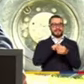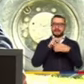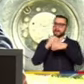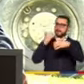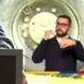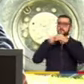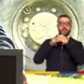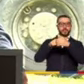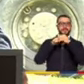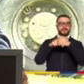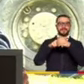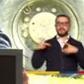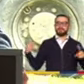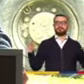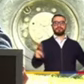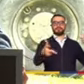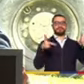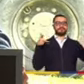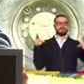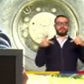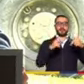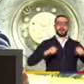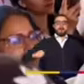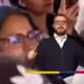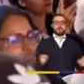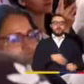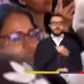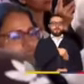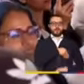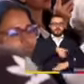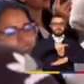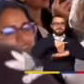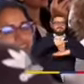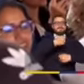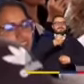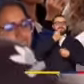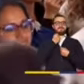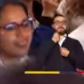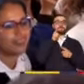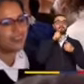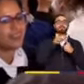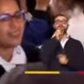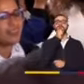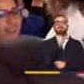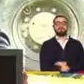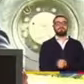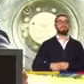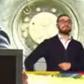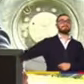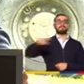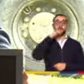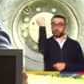buses a la Plaza de Bolívar de Bogotá, para que la tercera edad de Soacha, que la mayoría